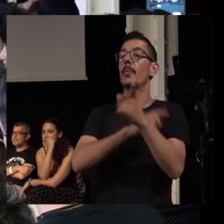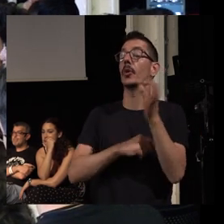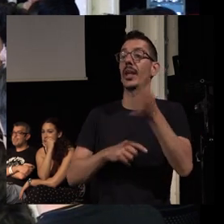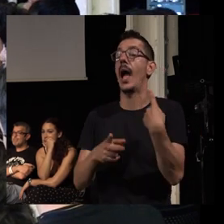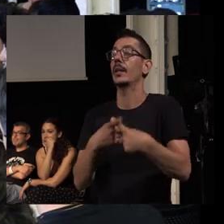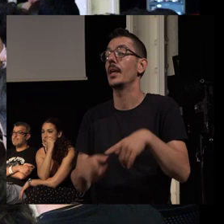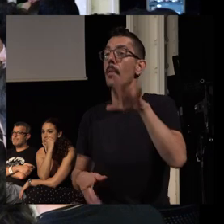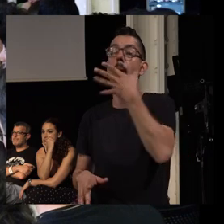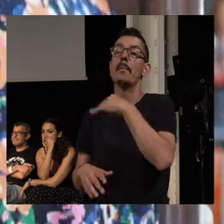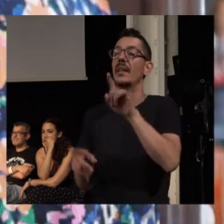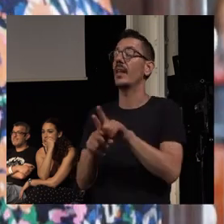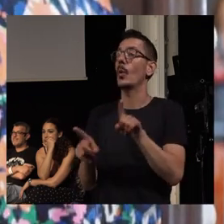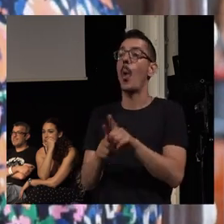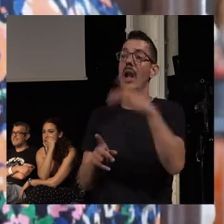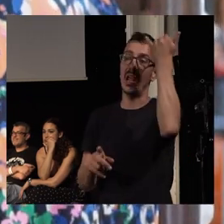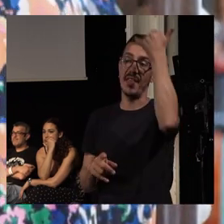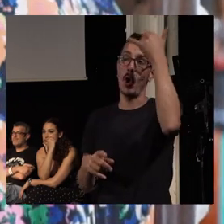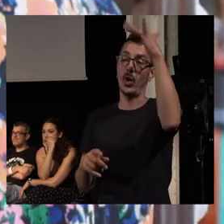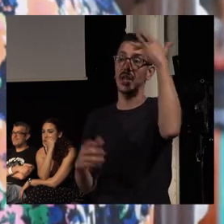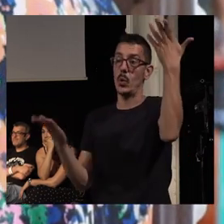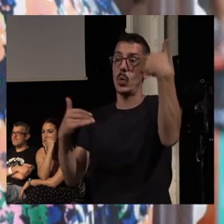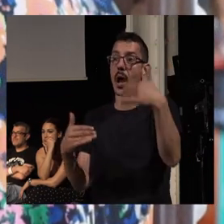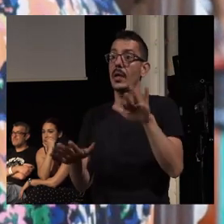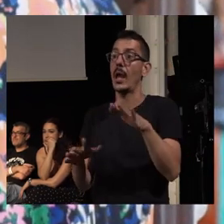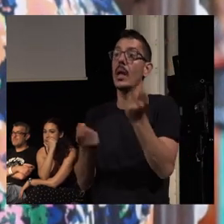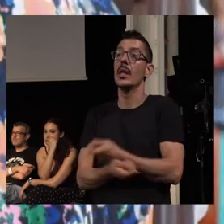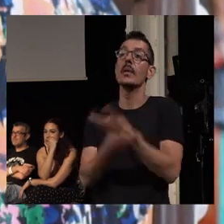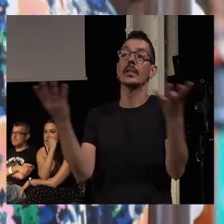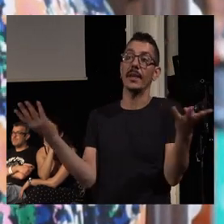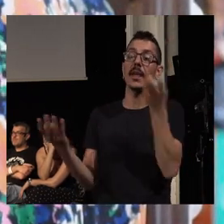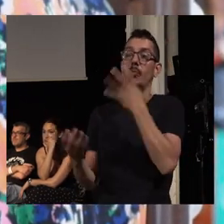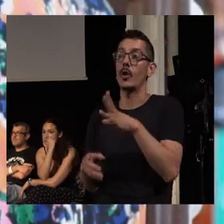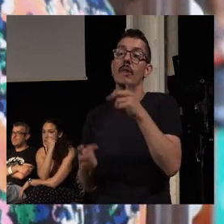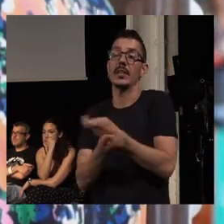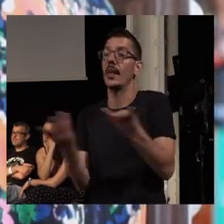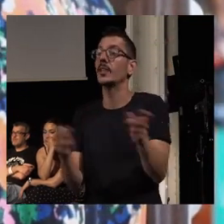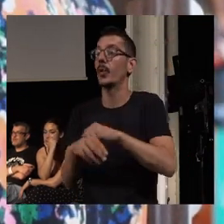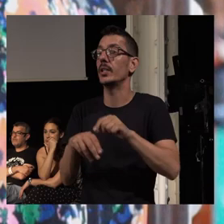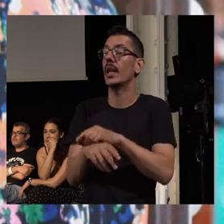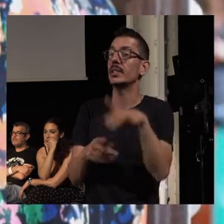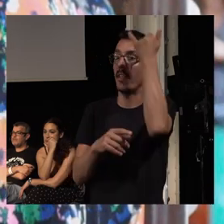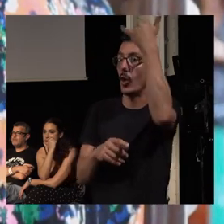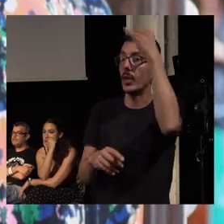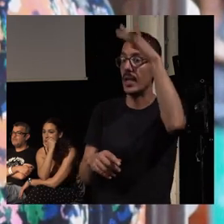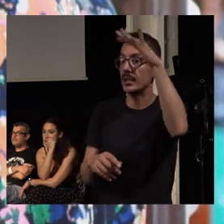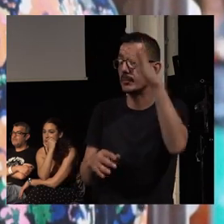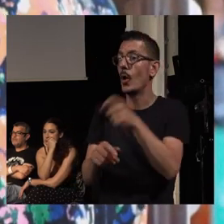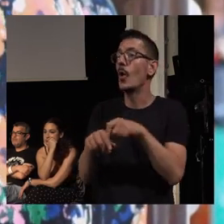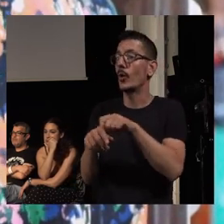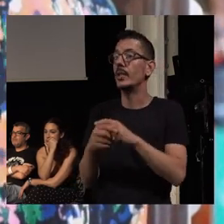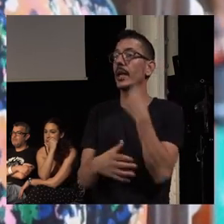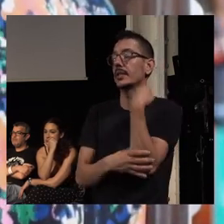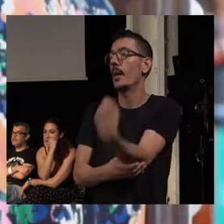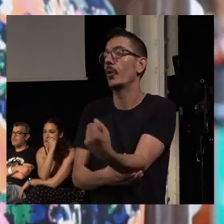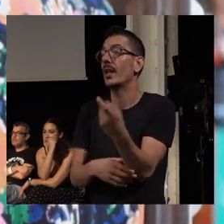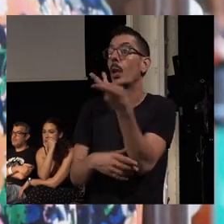no hay ideología ni que hay como, bueno, hay diversidades políticas y hay ideologías políticas que sostienen